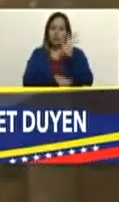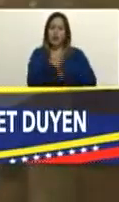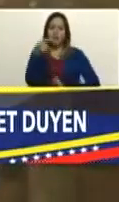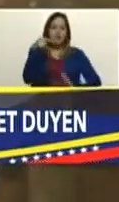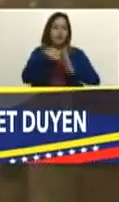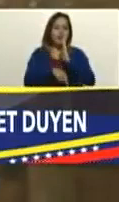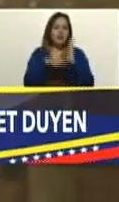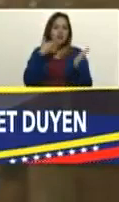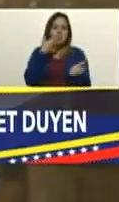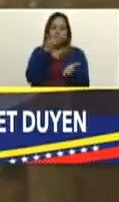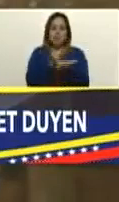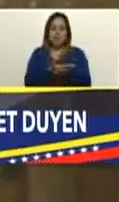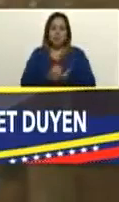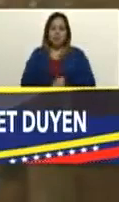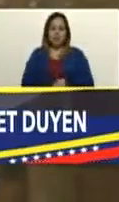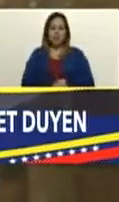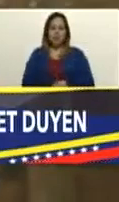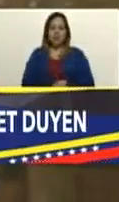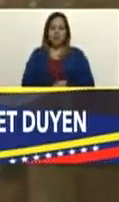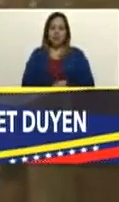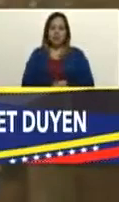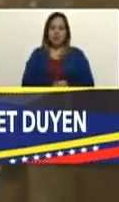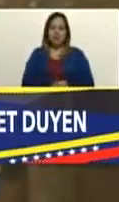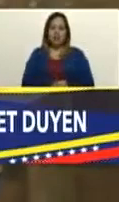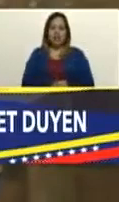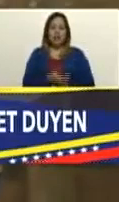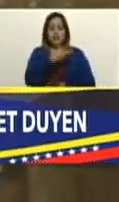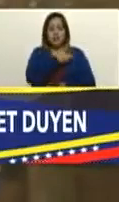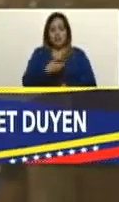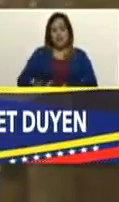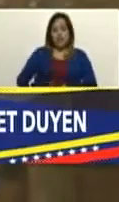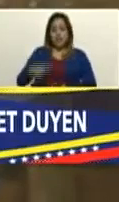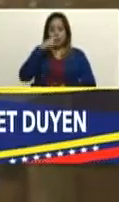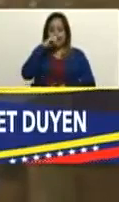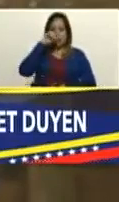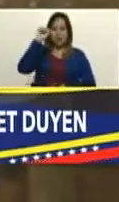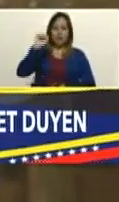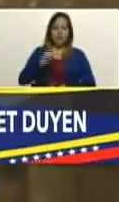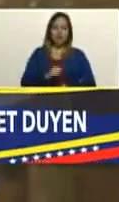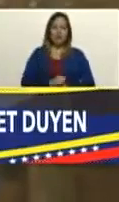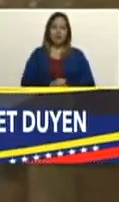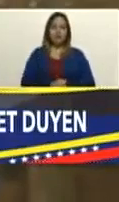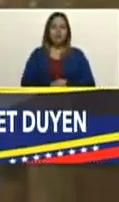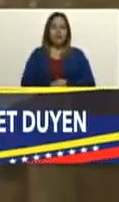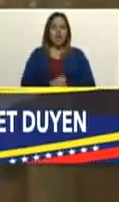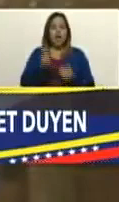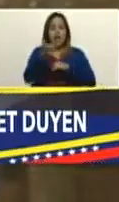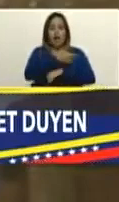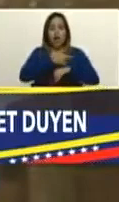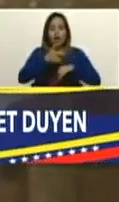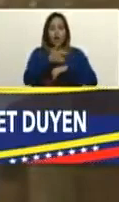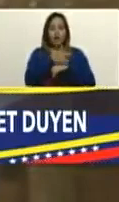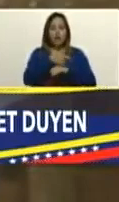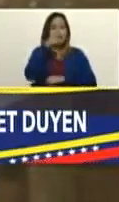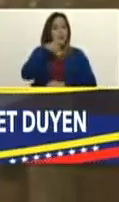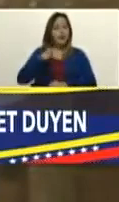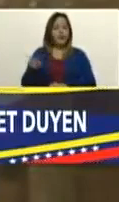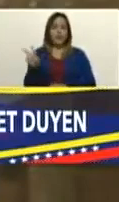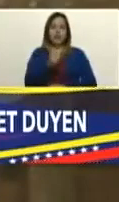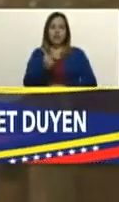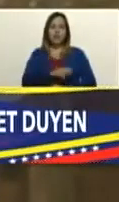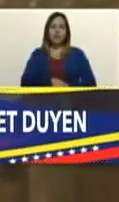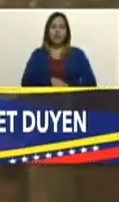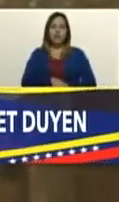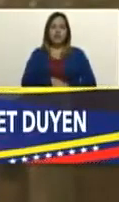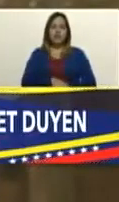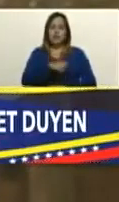profundos agradecimientos al excelentísimo presidente Nicolás Maduro Moros, el gobierno y pueblo de Venezuela, por